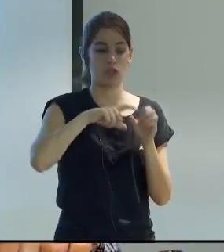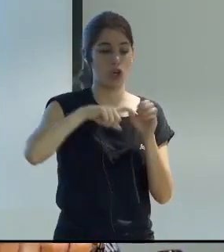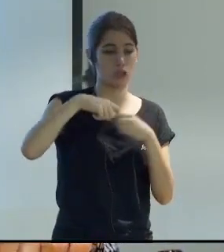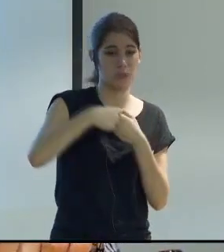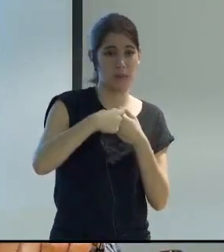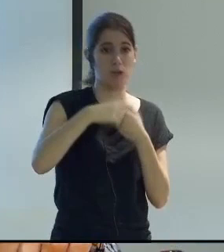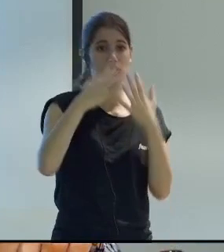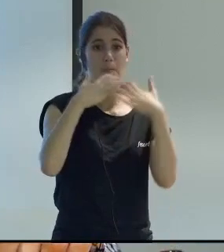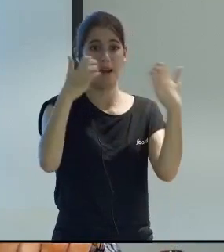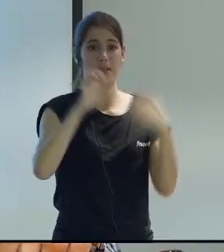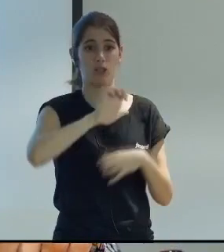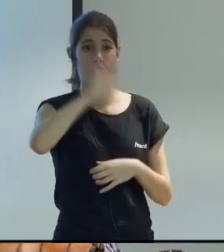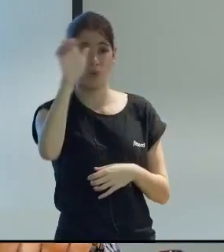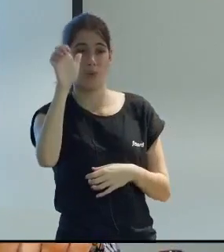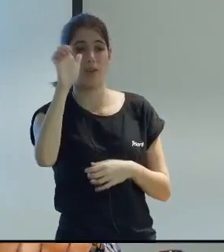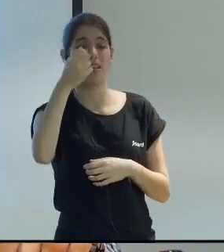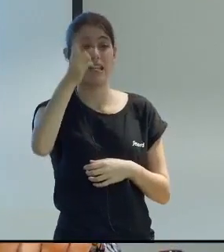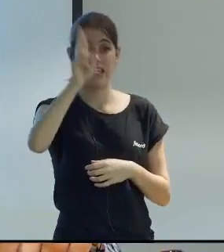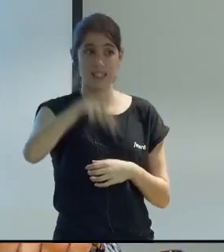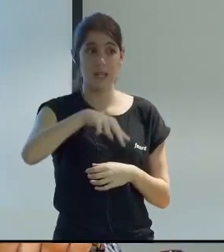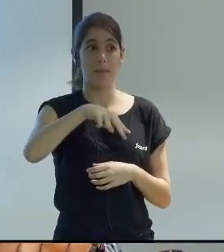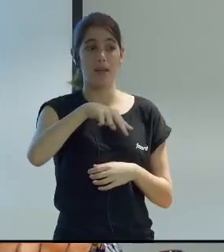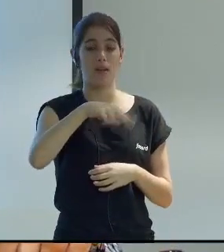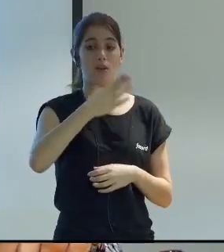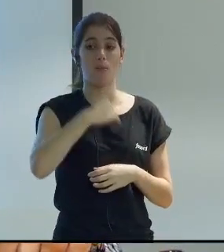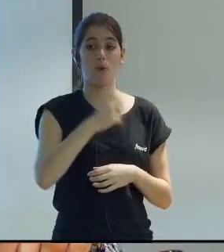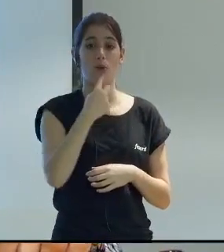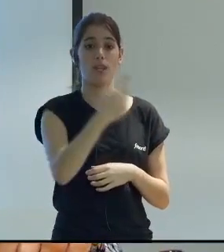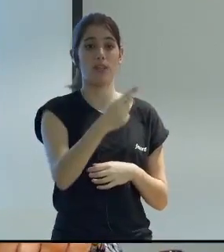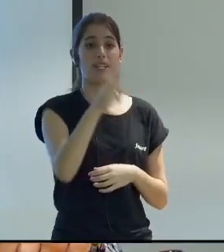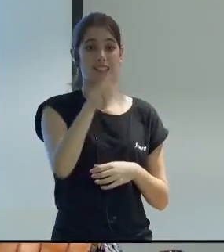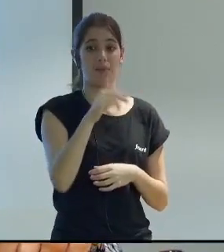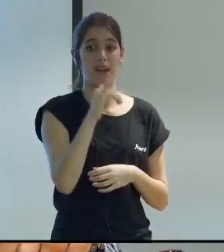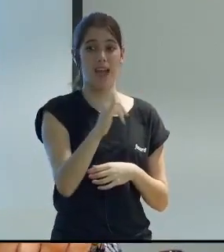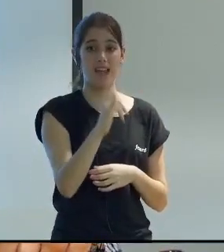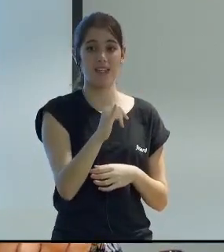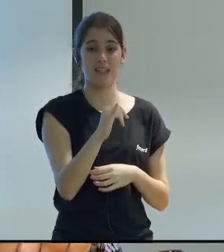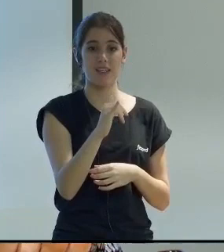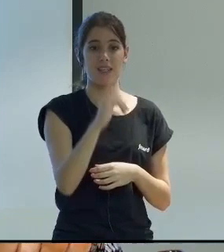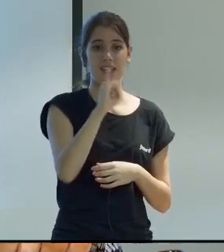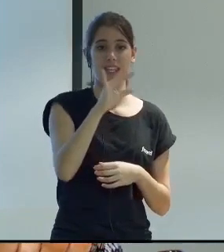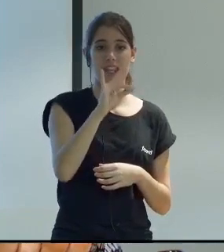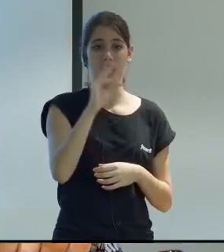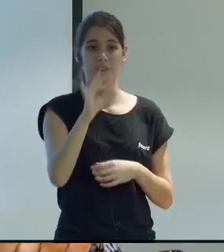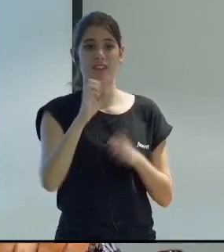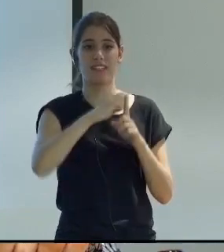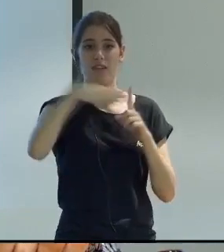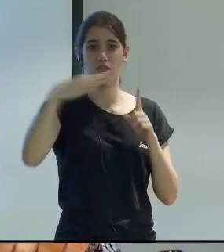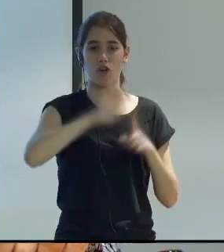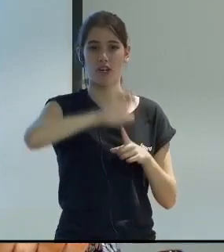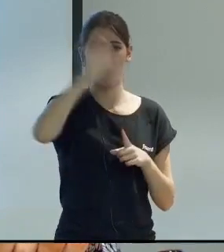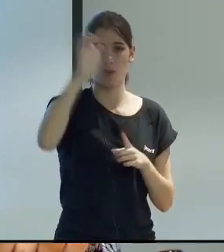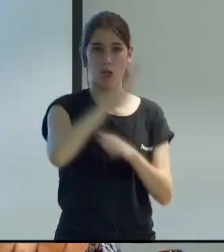Parlamento Europeo y también puedo decir que también tenemos EDF, el Foro Europeo de